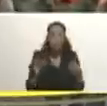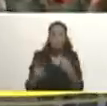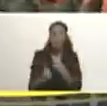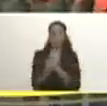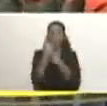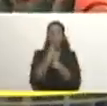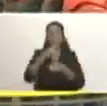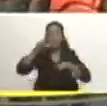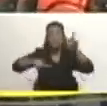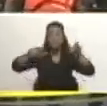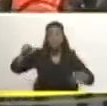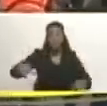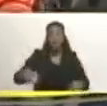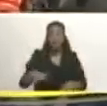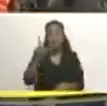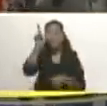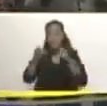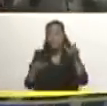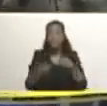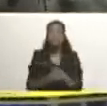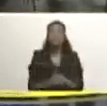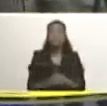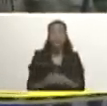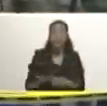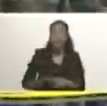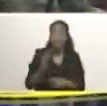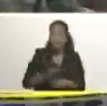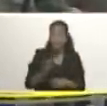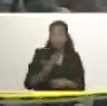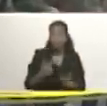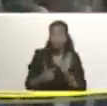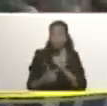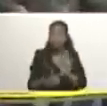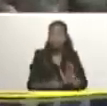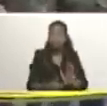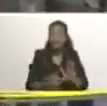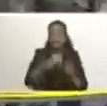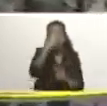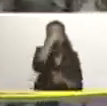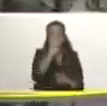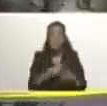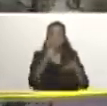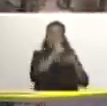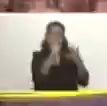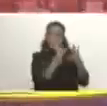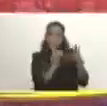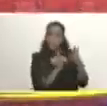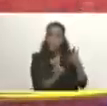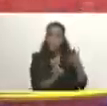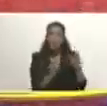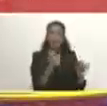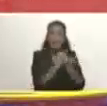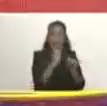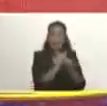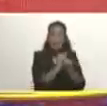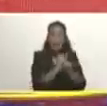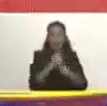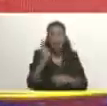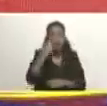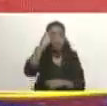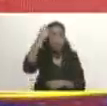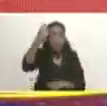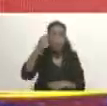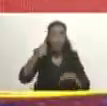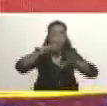la existencia de la especie humana. Es imperante destacar en esta descripción situacional interconectada la teoría del